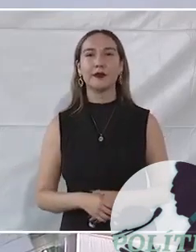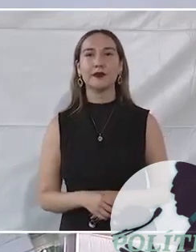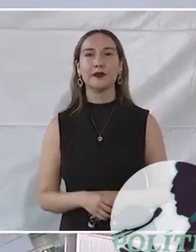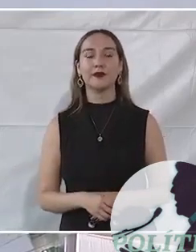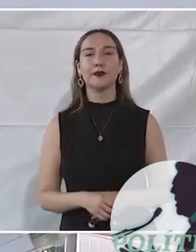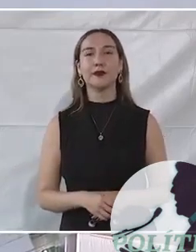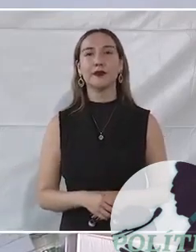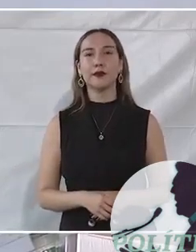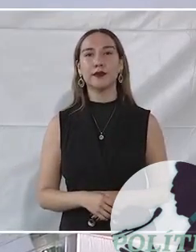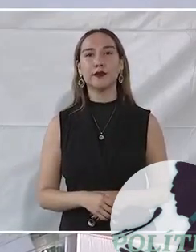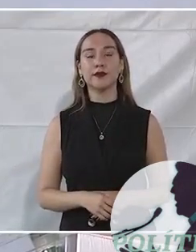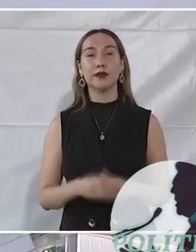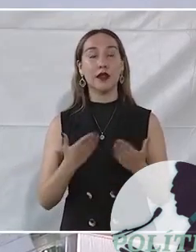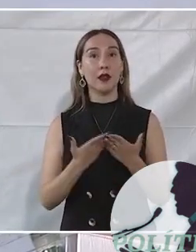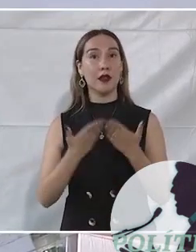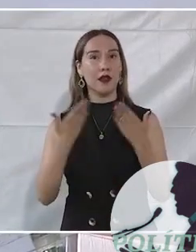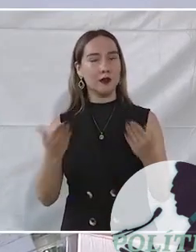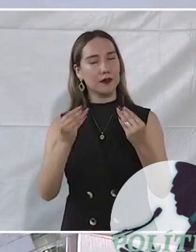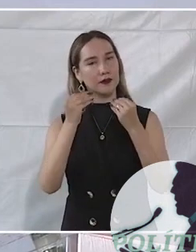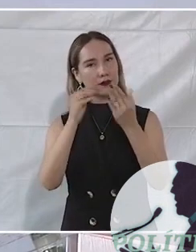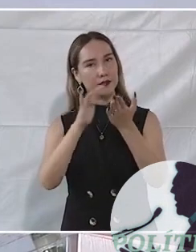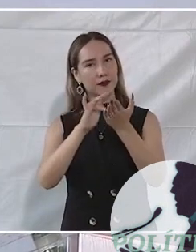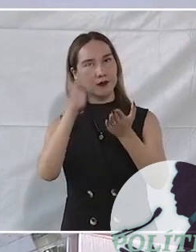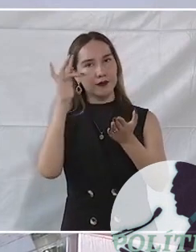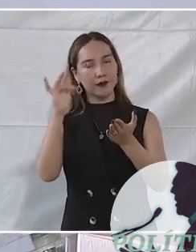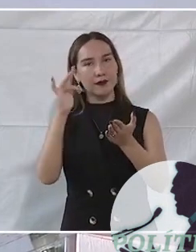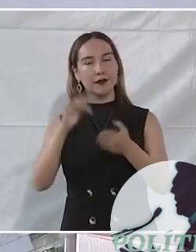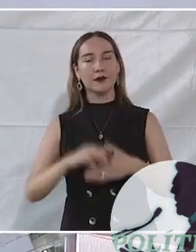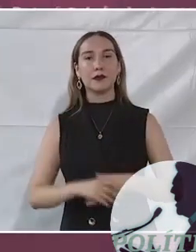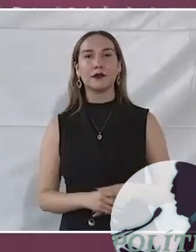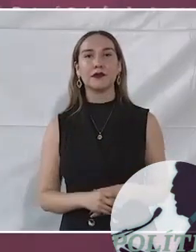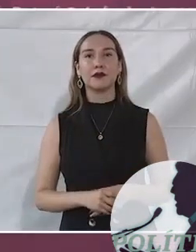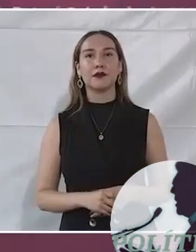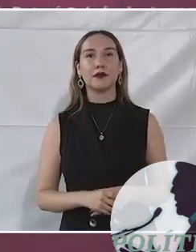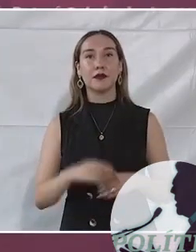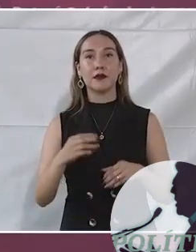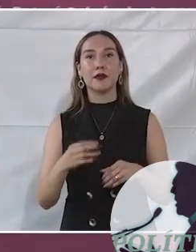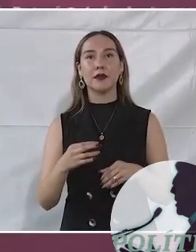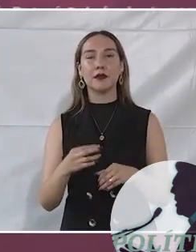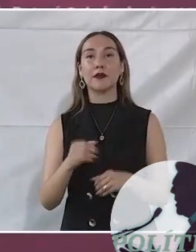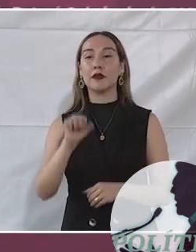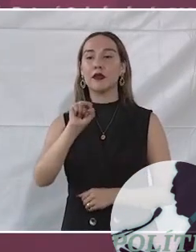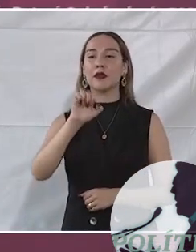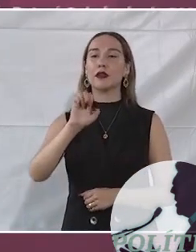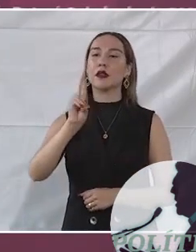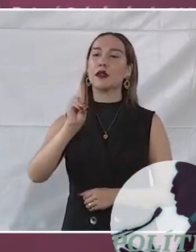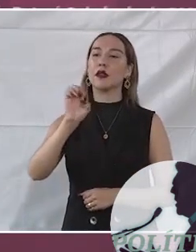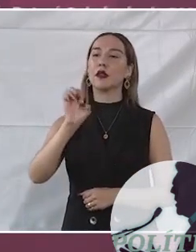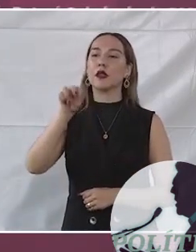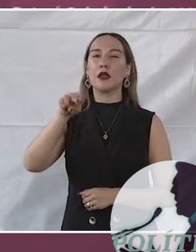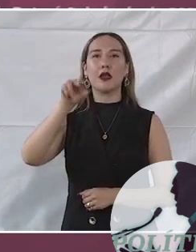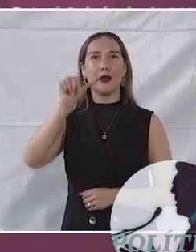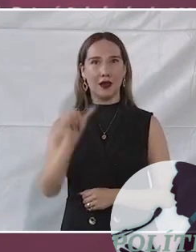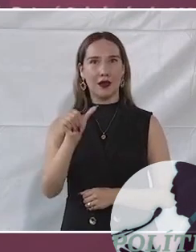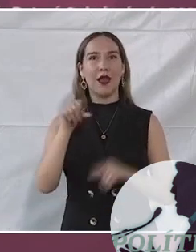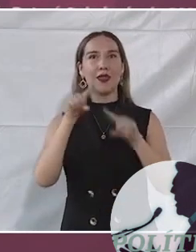Y aquí quiero agradecer, porque es la Secretaría de la Defensa, los ingenieros militares, los que